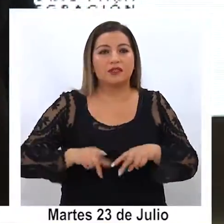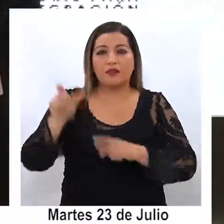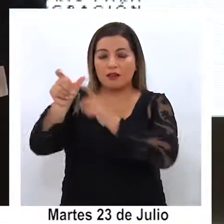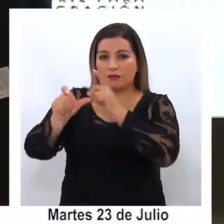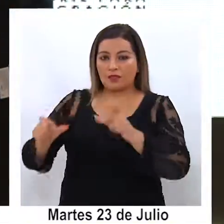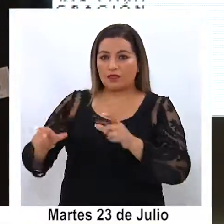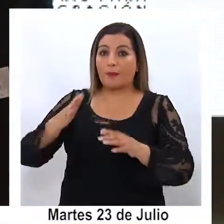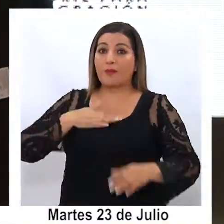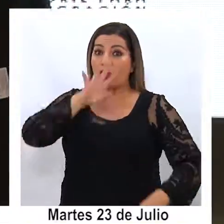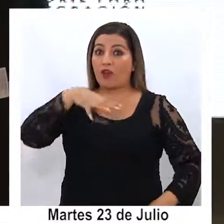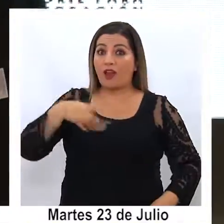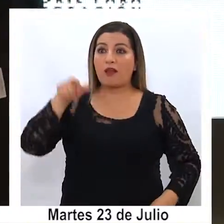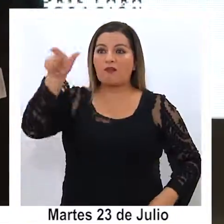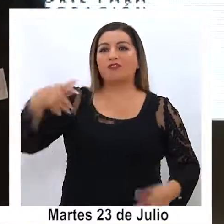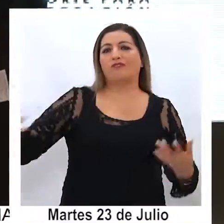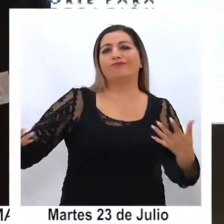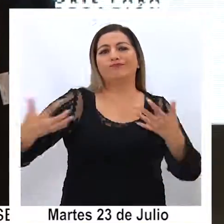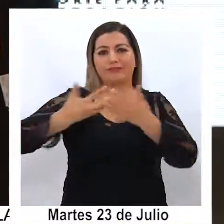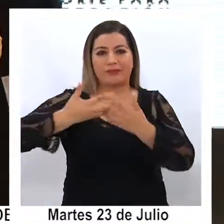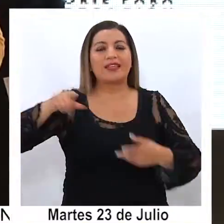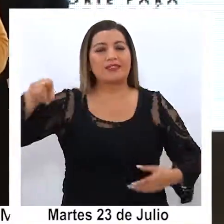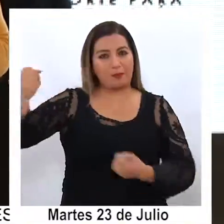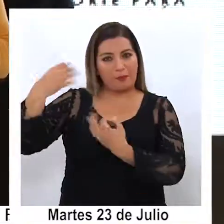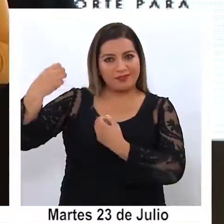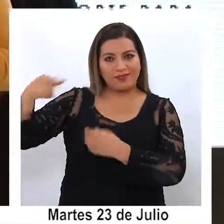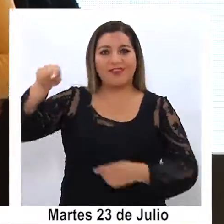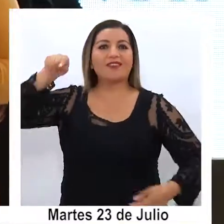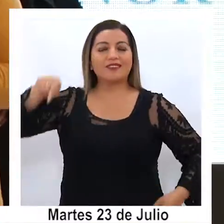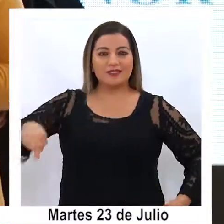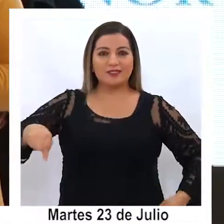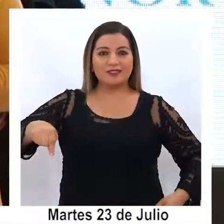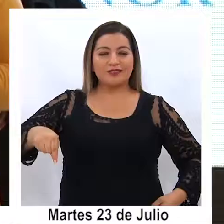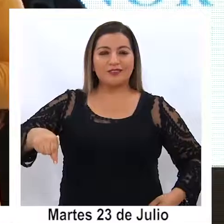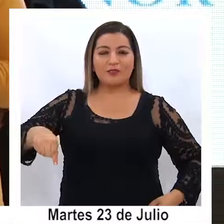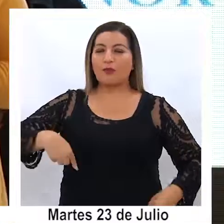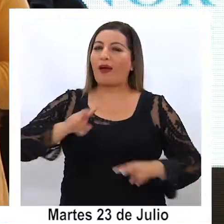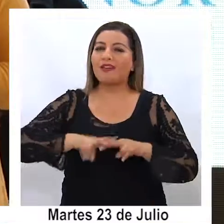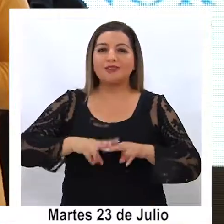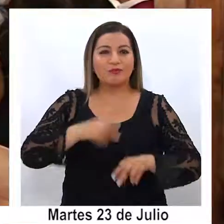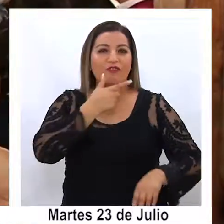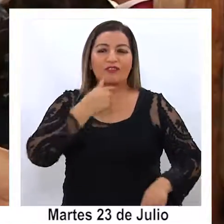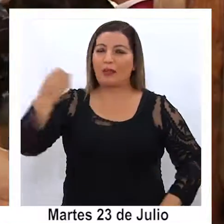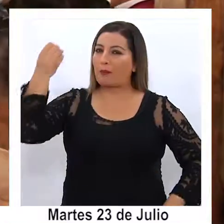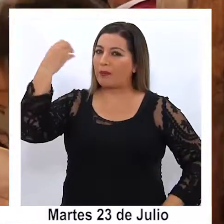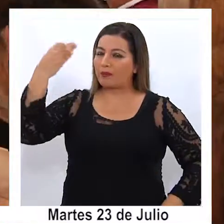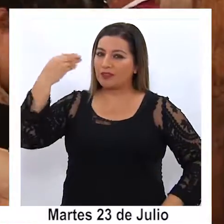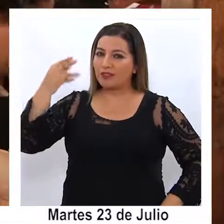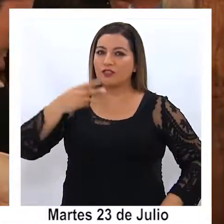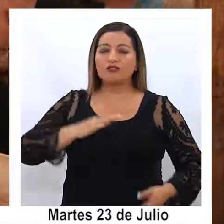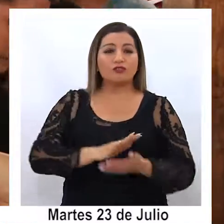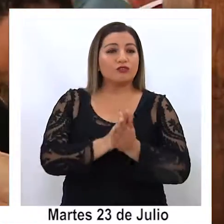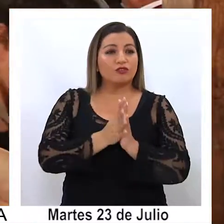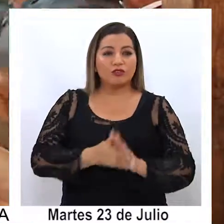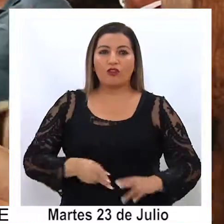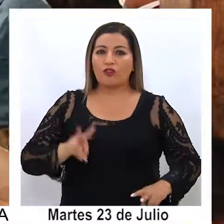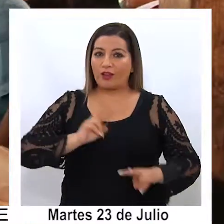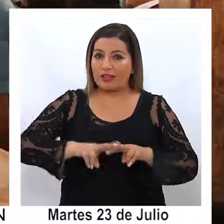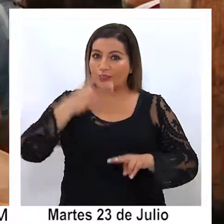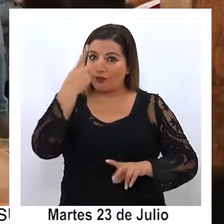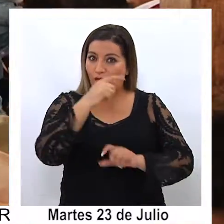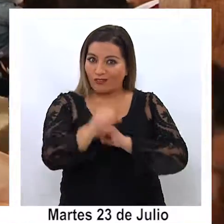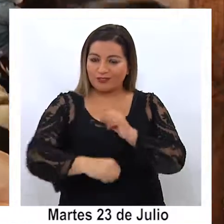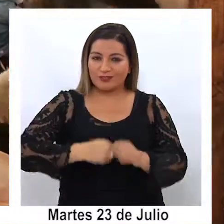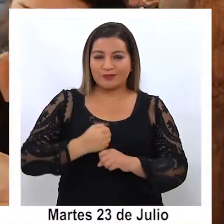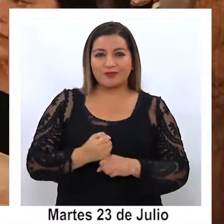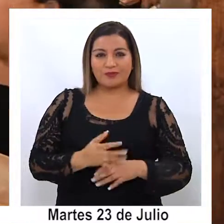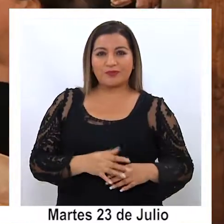ellos se acomodan a nuestro horario. Entonces eso nos da mucha facilidad para poder aprender todo lo que hemos aprendido en estos dos años.